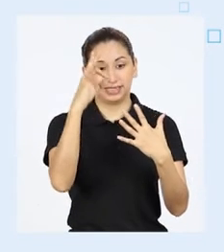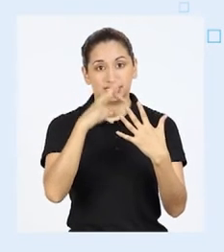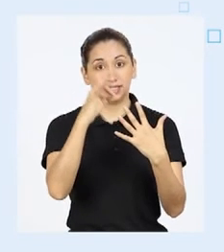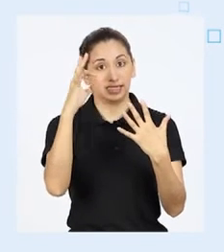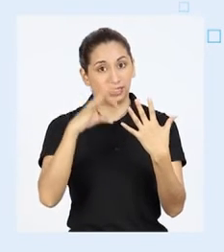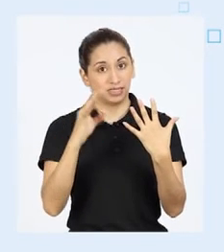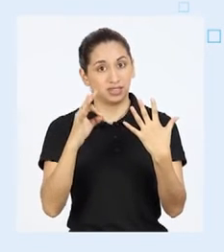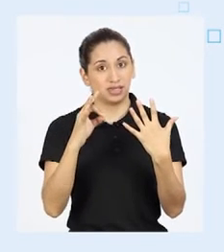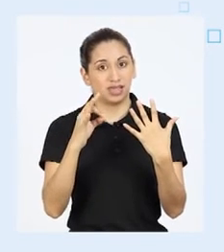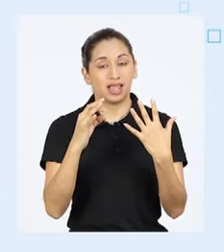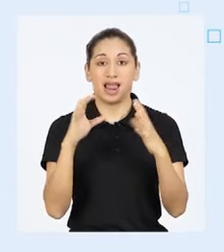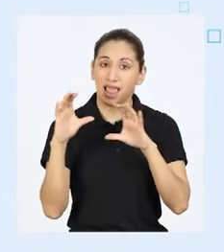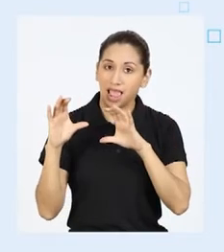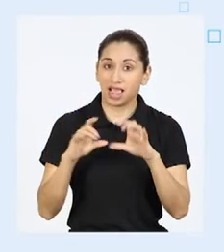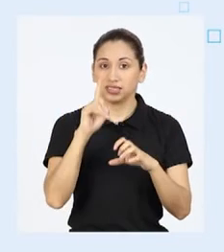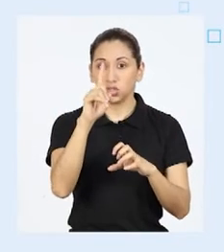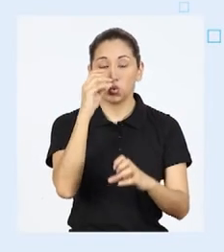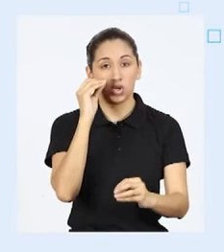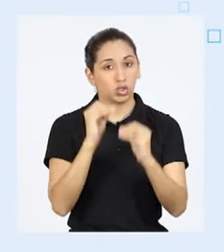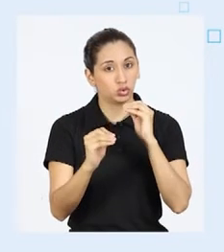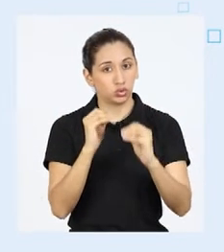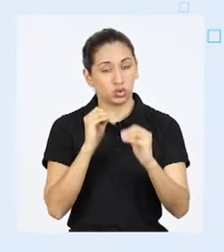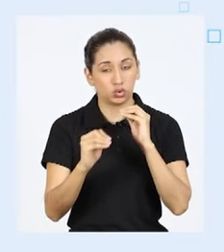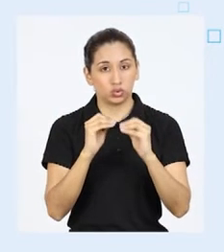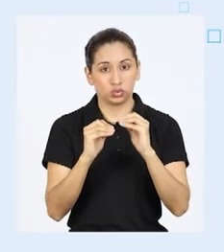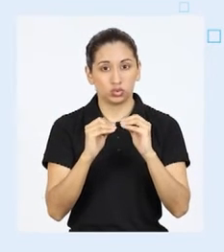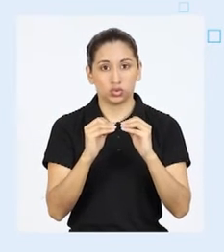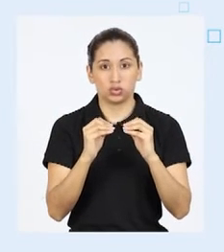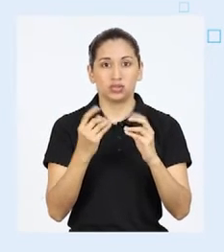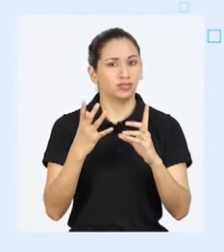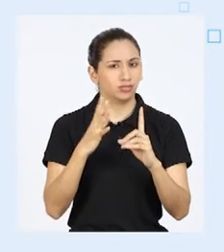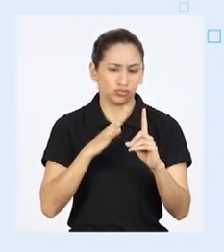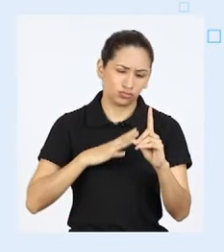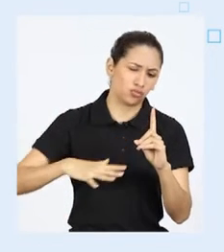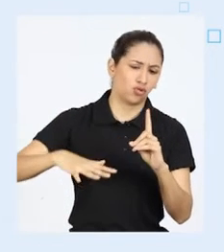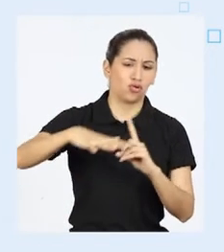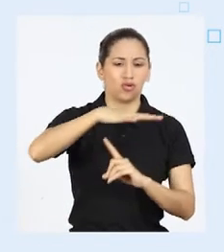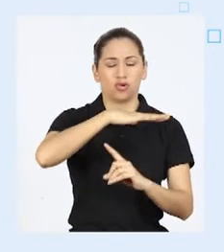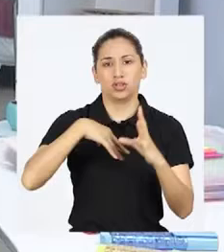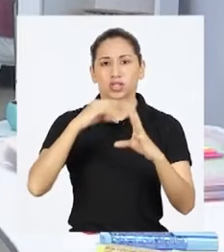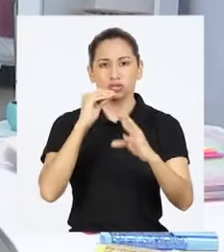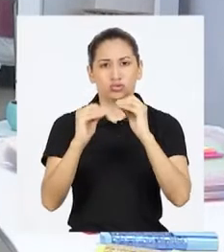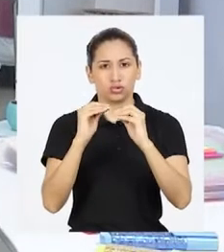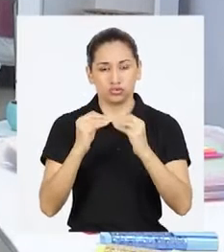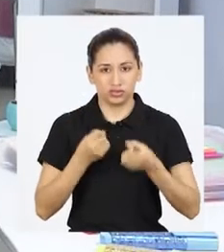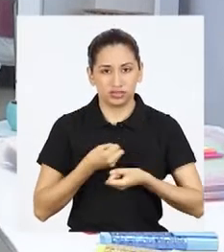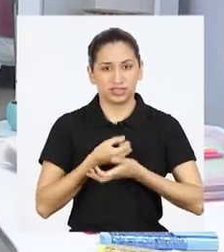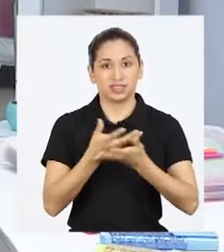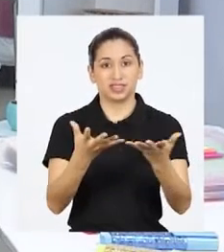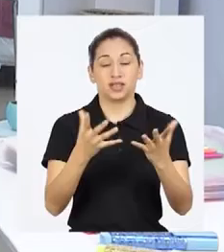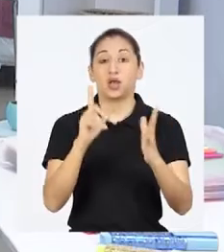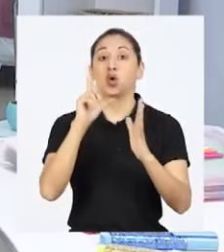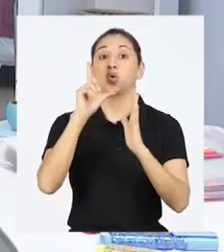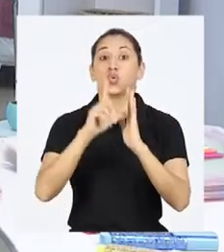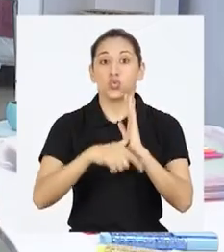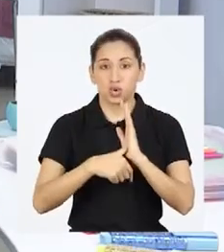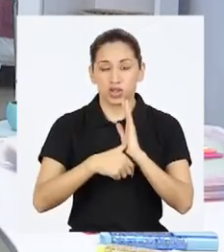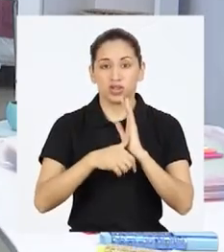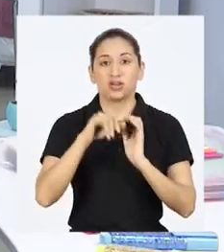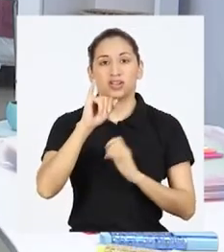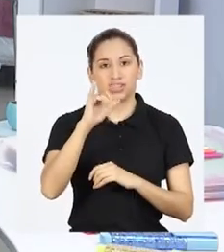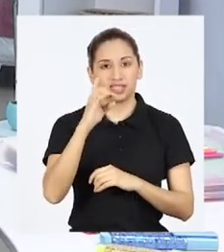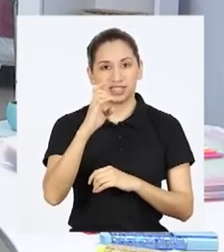seleccionar, definir una solución de entre todas las soluciones planteadas. Y luego seguimos con la fase